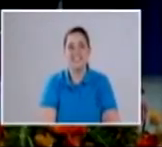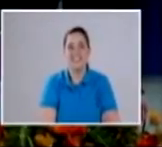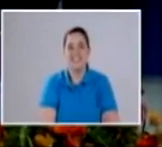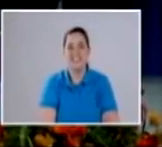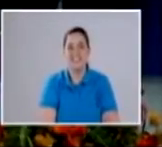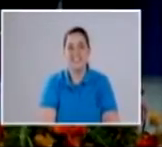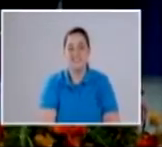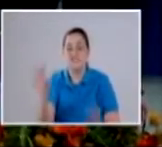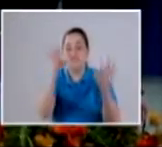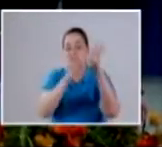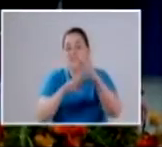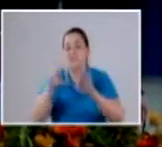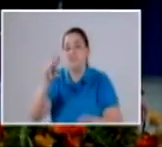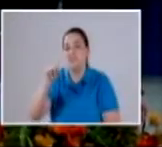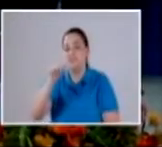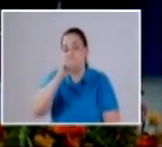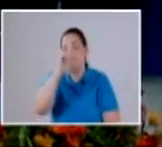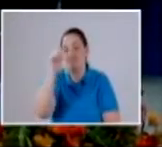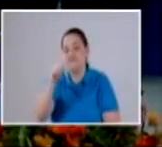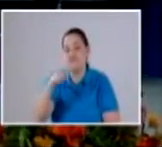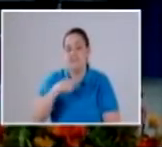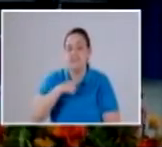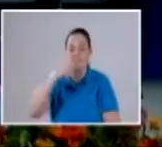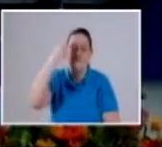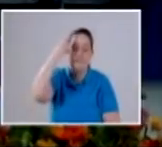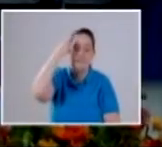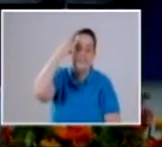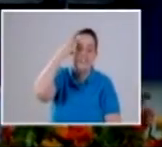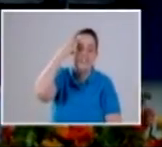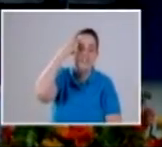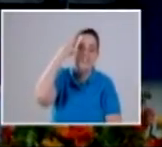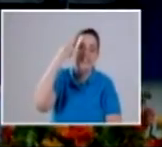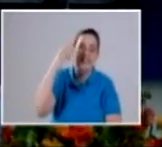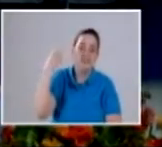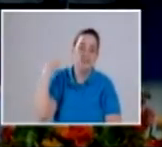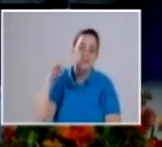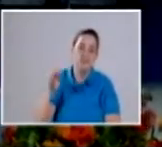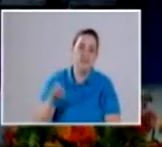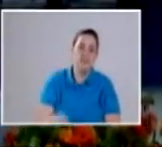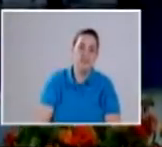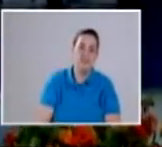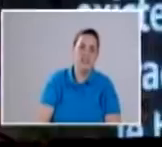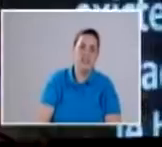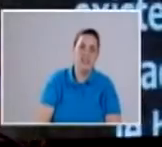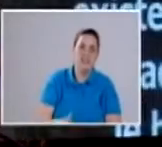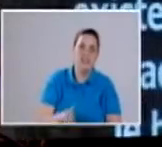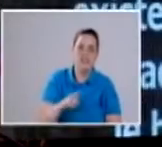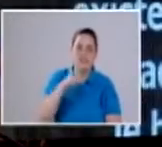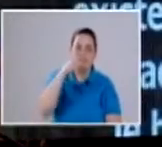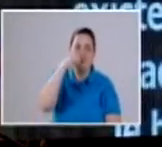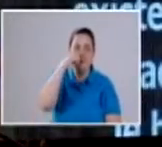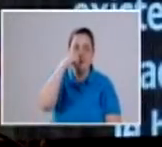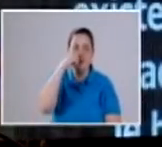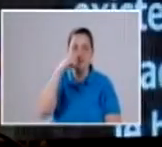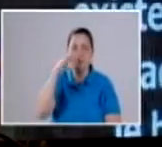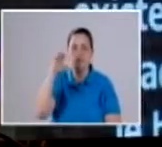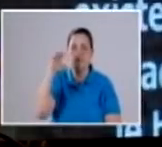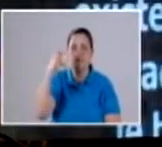¿O no? Ah, yo me acuerdo, hermano, para el terremoto ese horrible, no sé si hay un bonito, ¿ah?